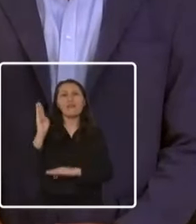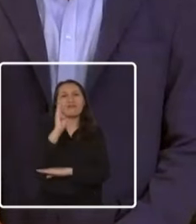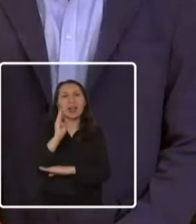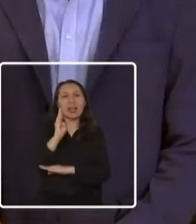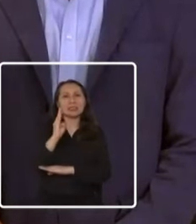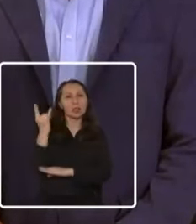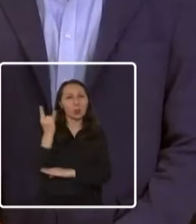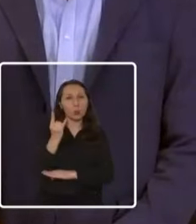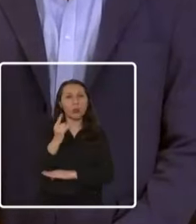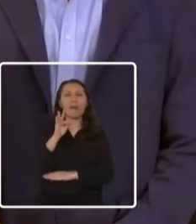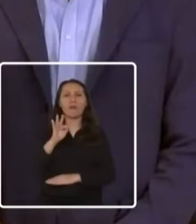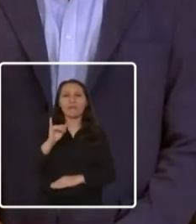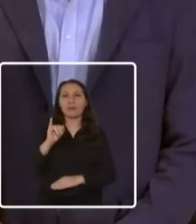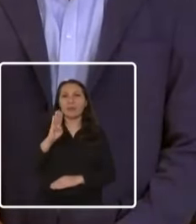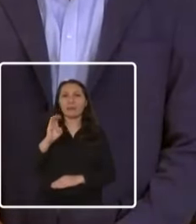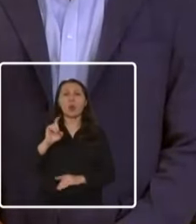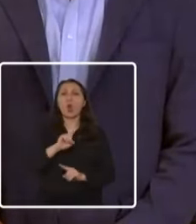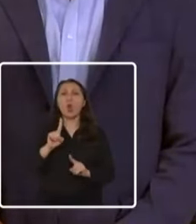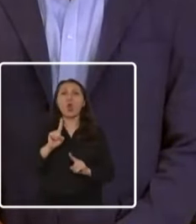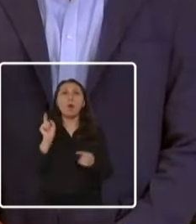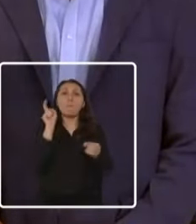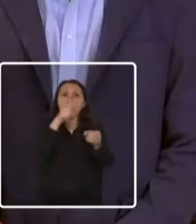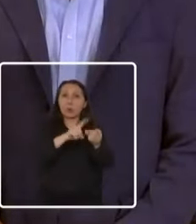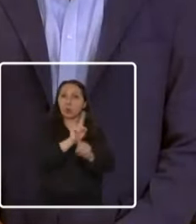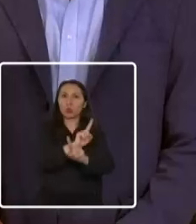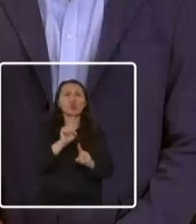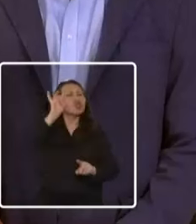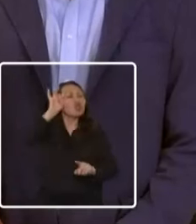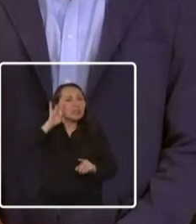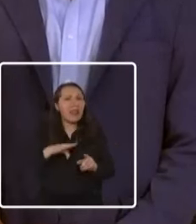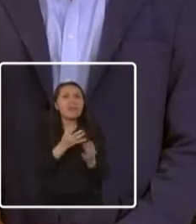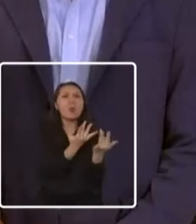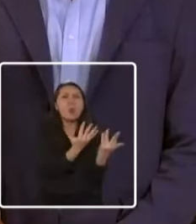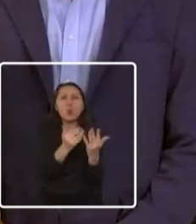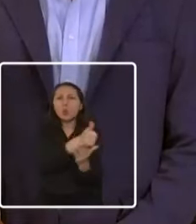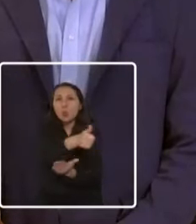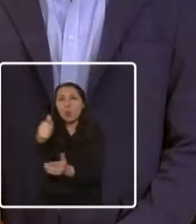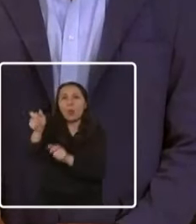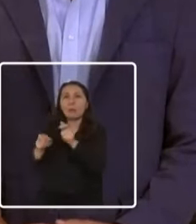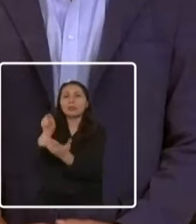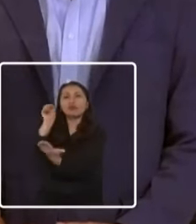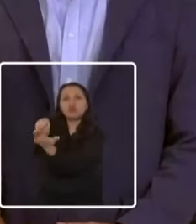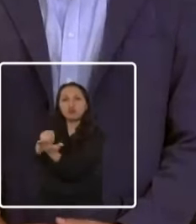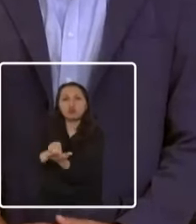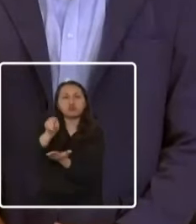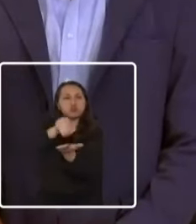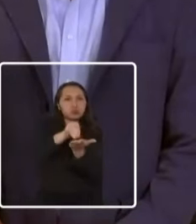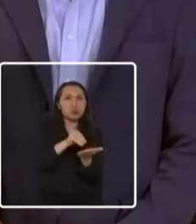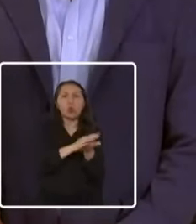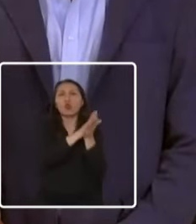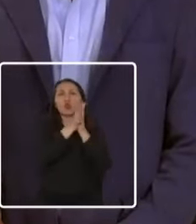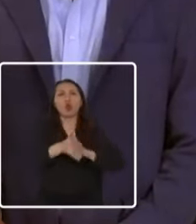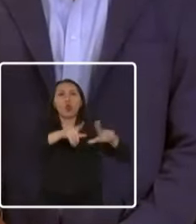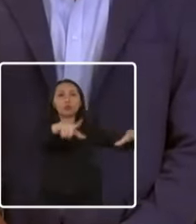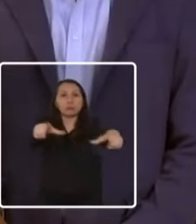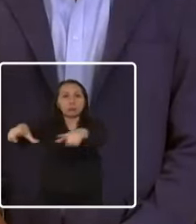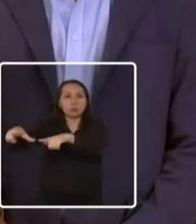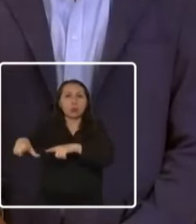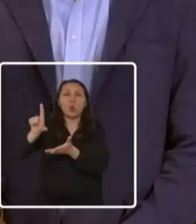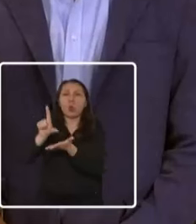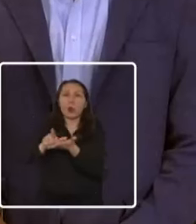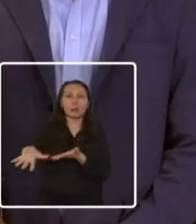básica de emergencia. Esta ficha no es una ficha postulable, es un catastro que se realiza a todas las personas en todos los polígonos afectados